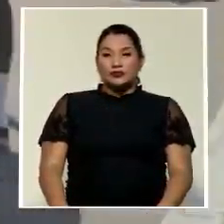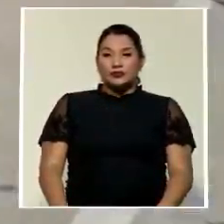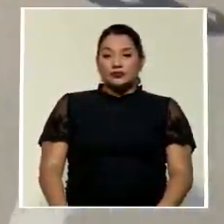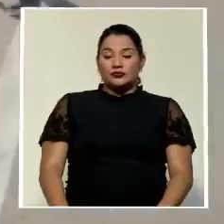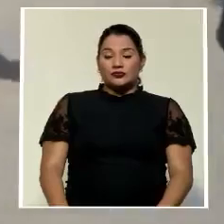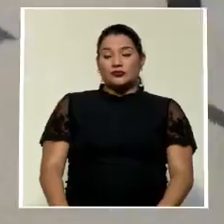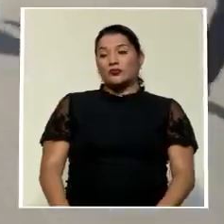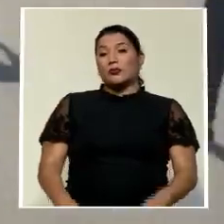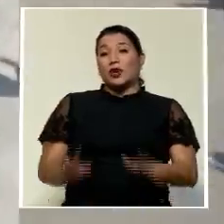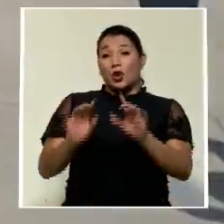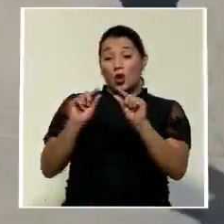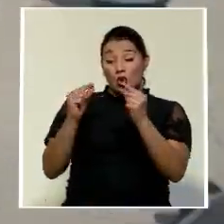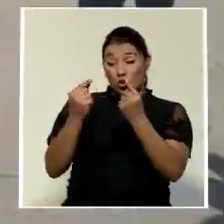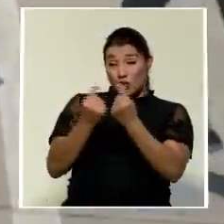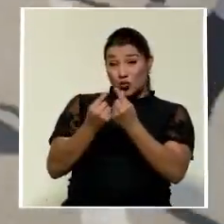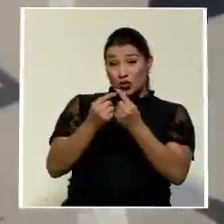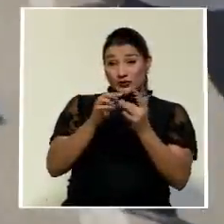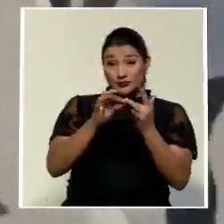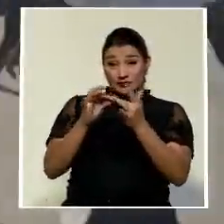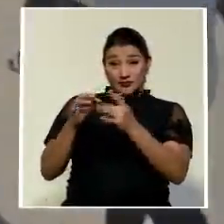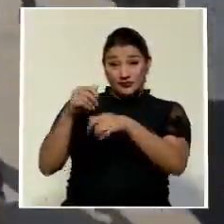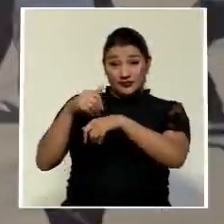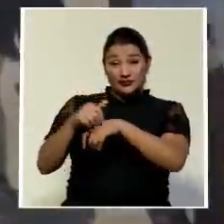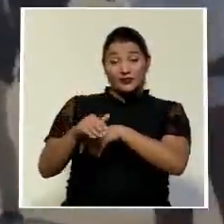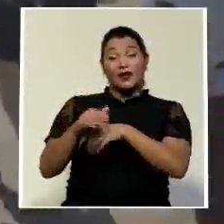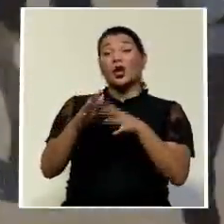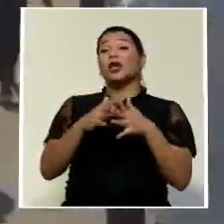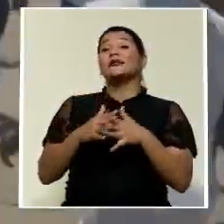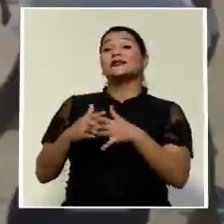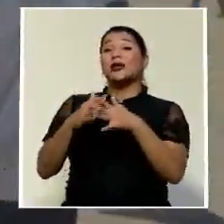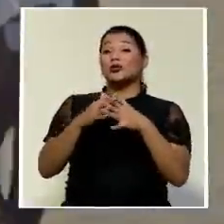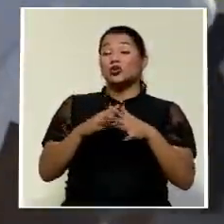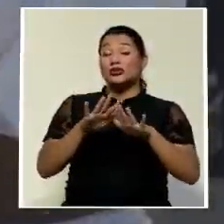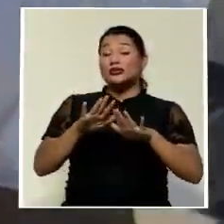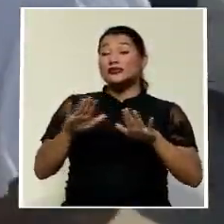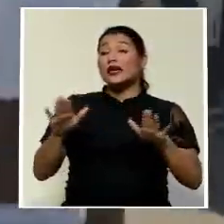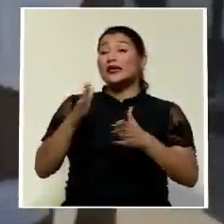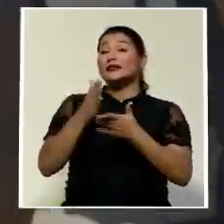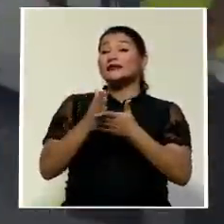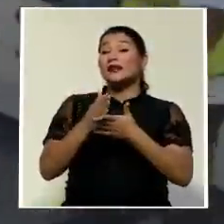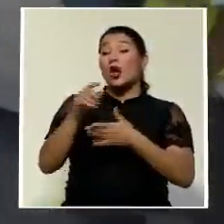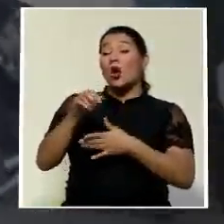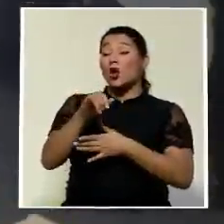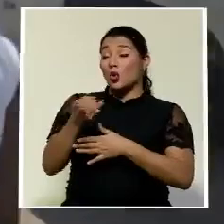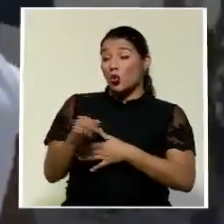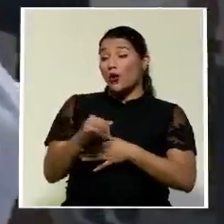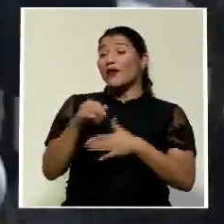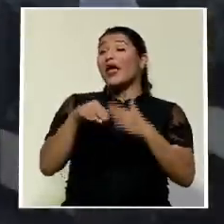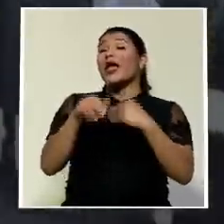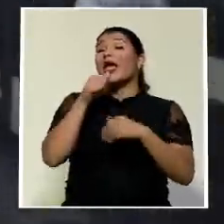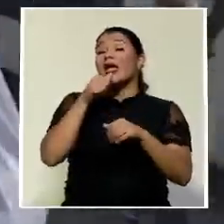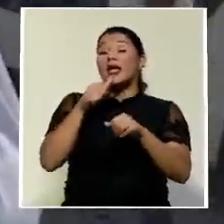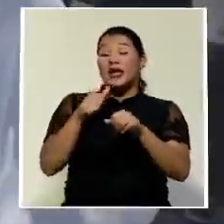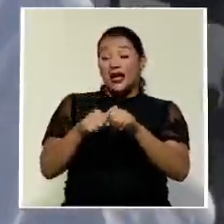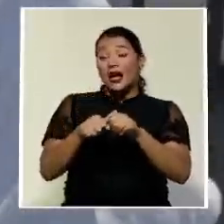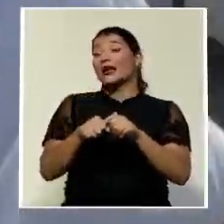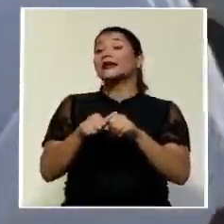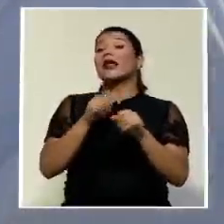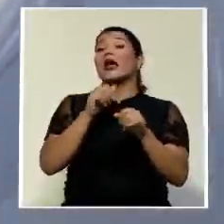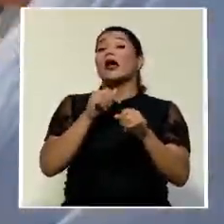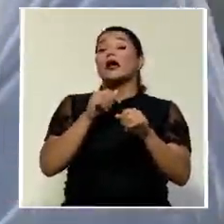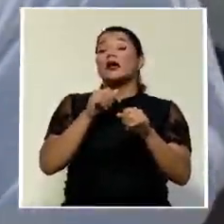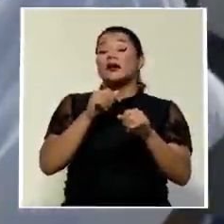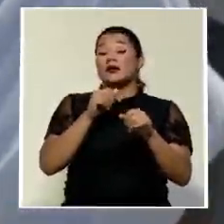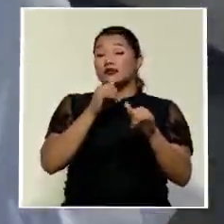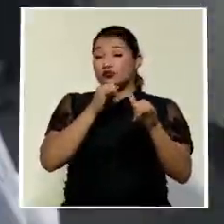El enviado especial de Estados Unidos en Haití dimitió el jueves. En su carta de renuncia a 2 meses de su nombramiento,